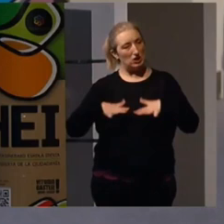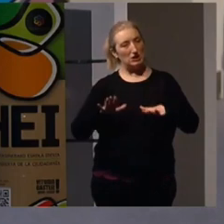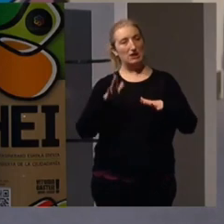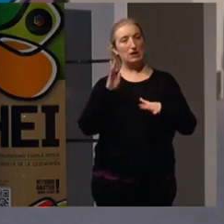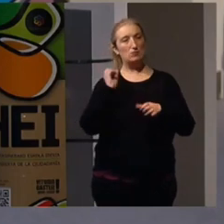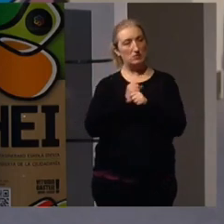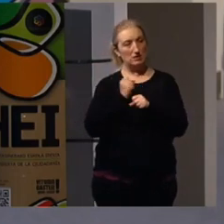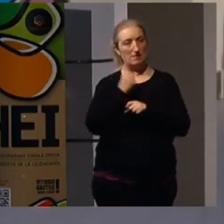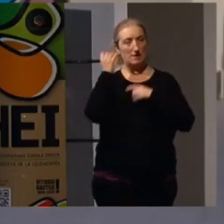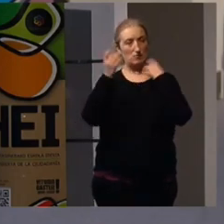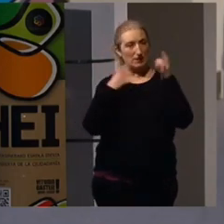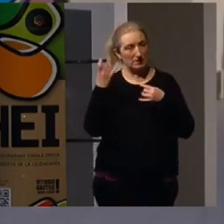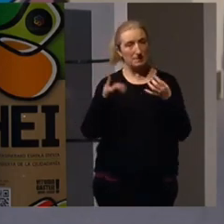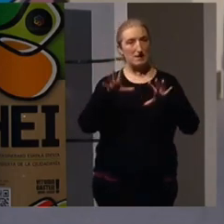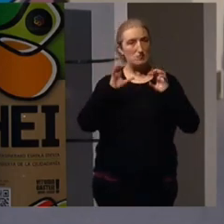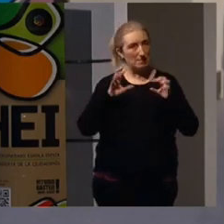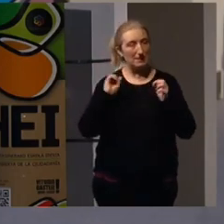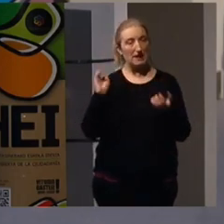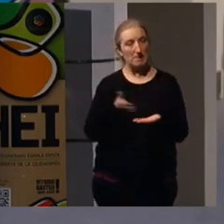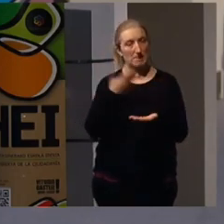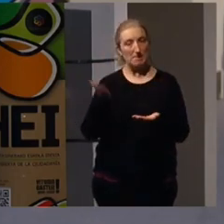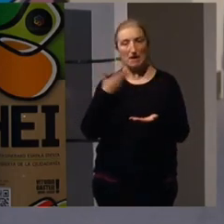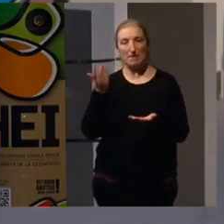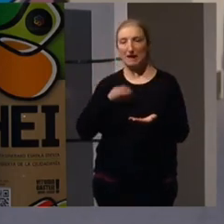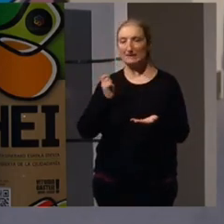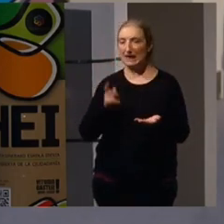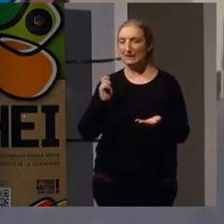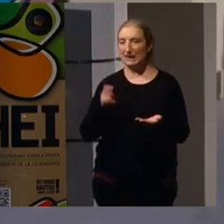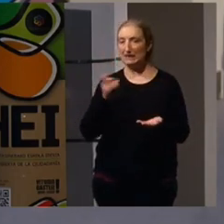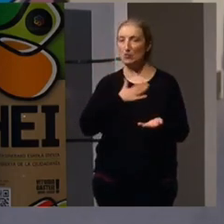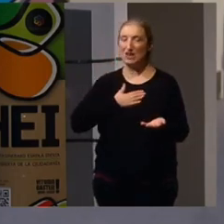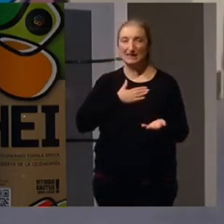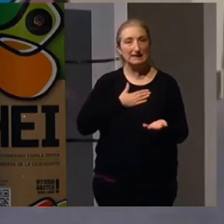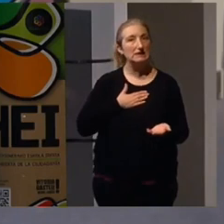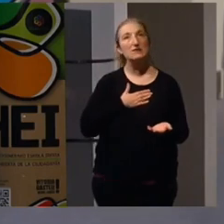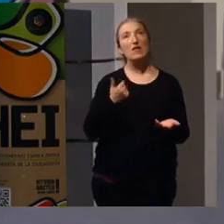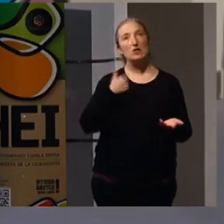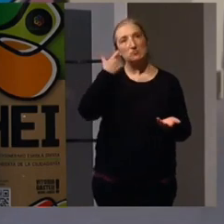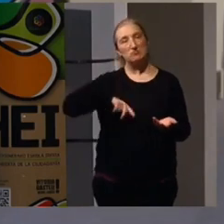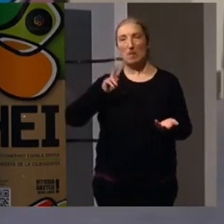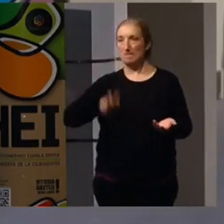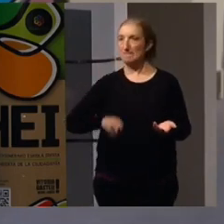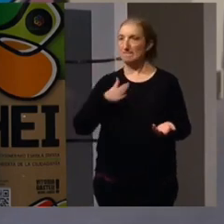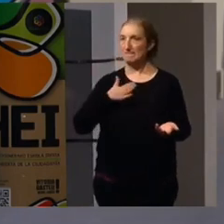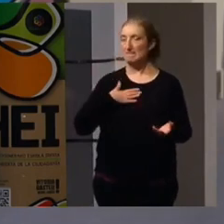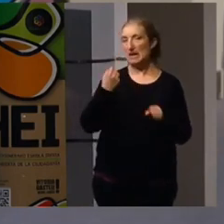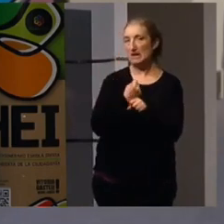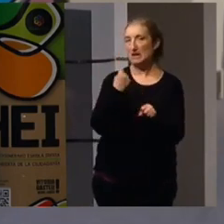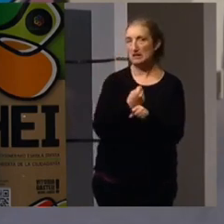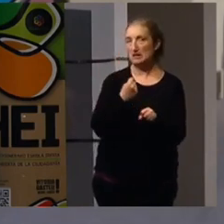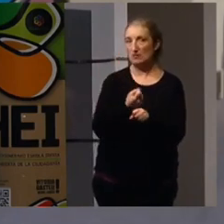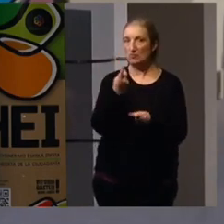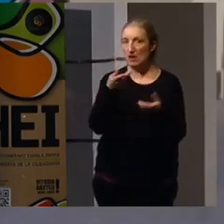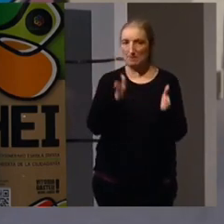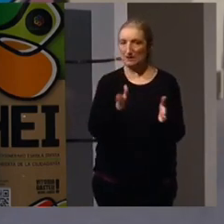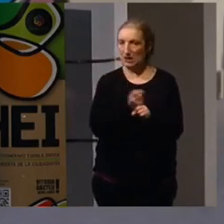rutina, interioricen una actividad, un aprendizaje, una satisfacción de ver que determinadas tareas salen adelante. Hay una parte del